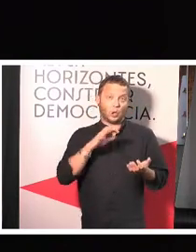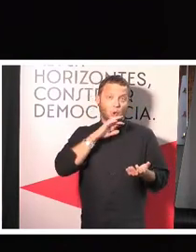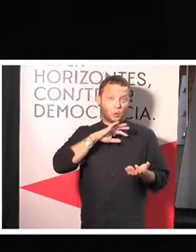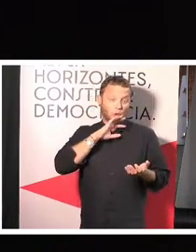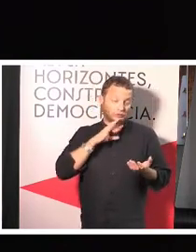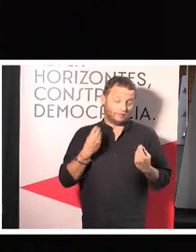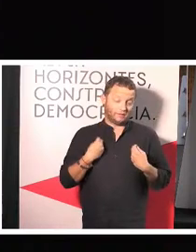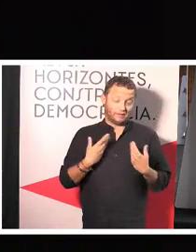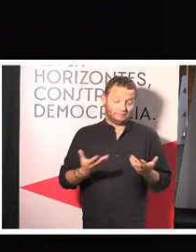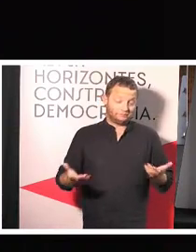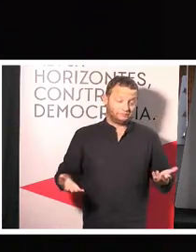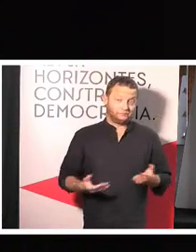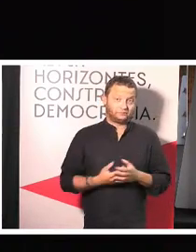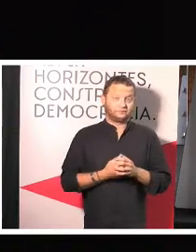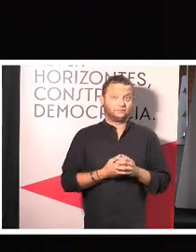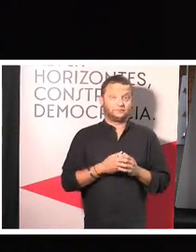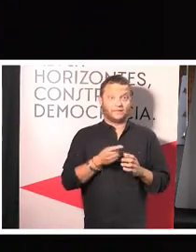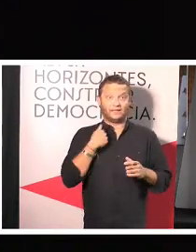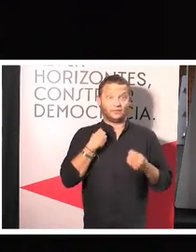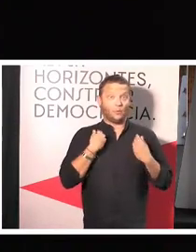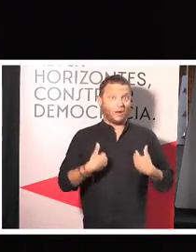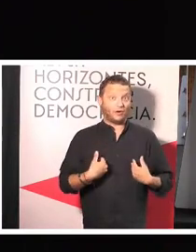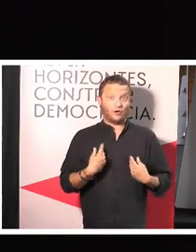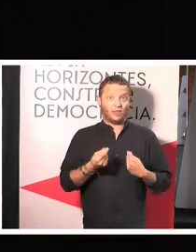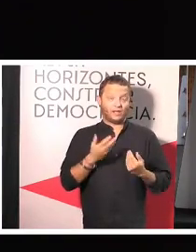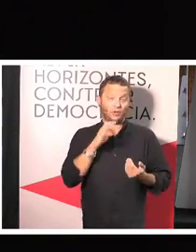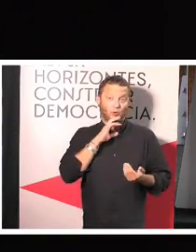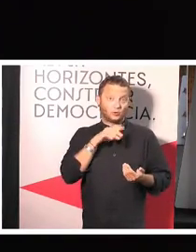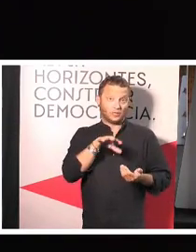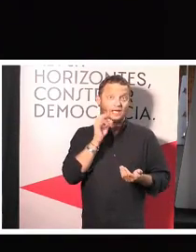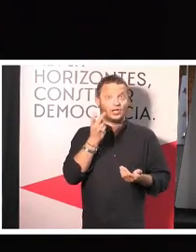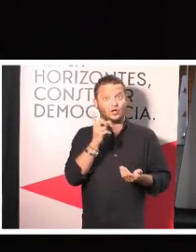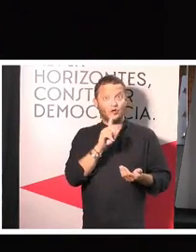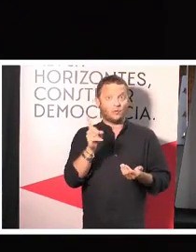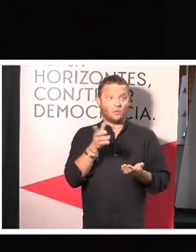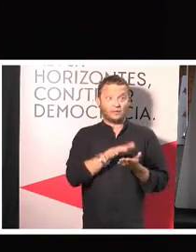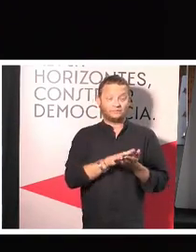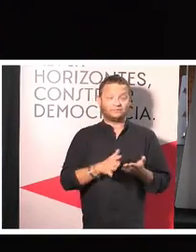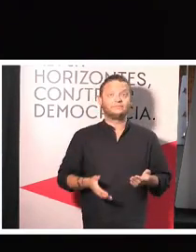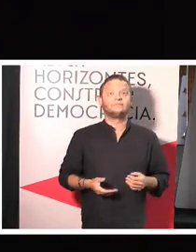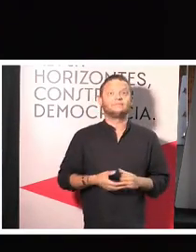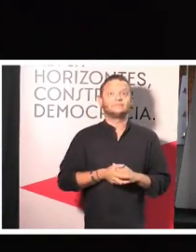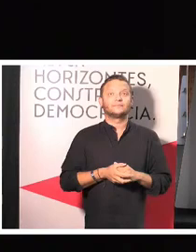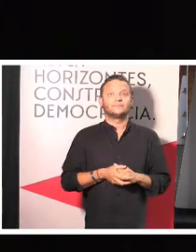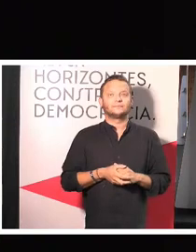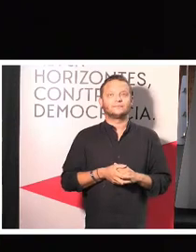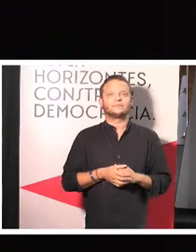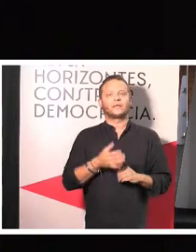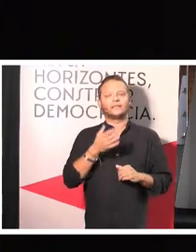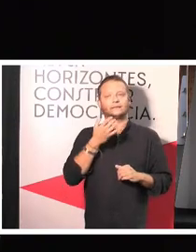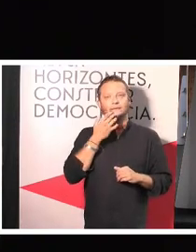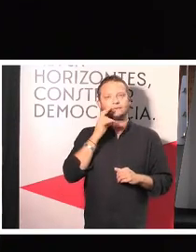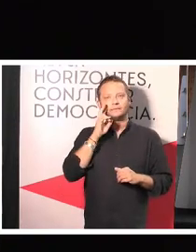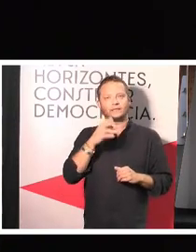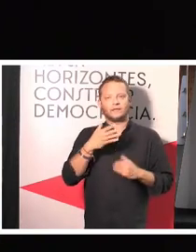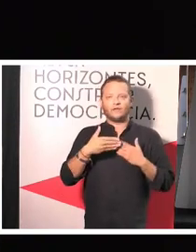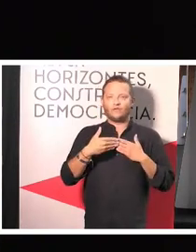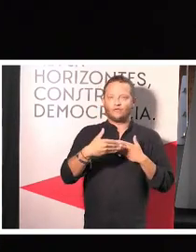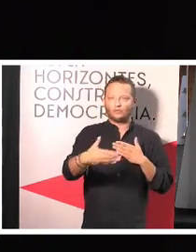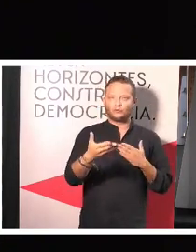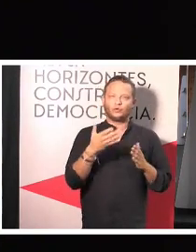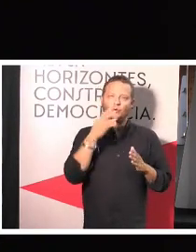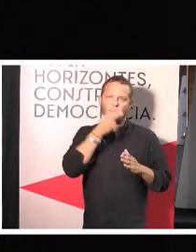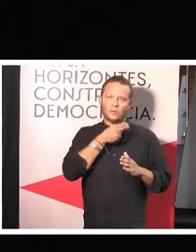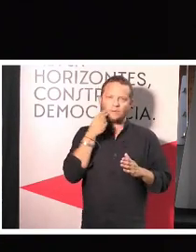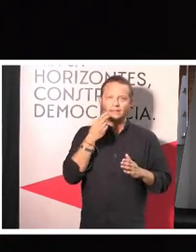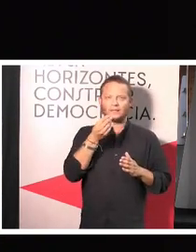curiosas que suele pasar, ¿no?, en los seres humanos. Digo todo esto porque, si os fijáis, el discurso de esa primavera liberal